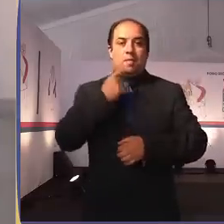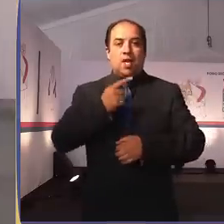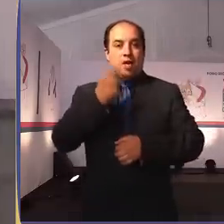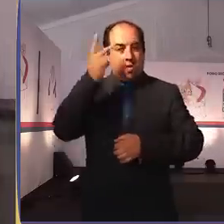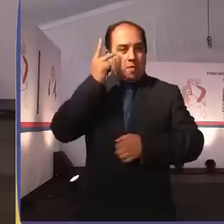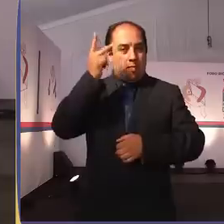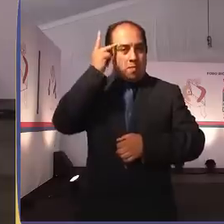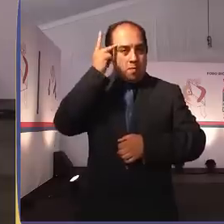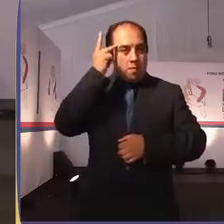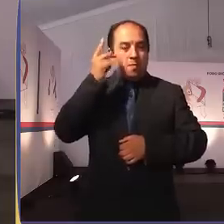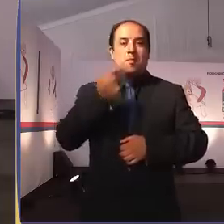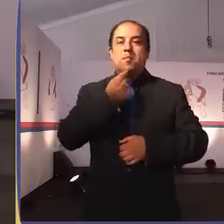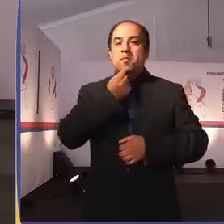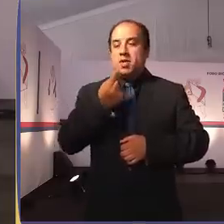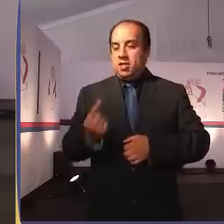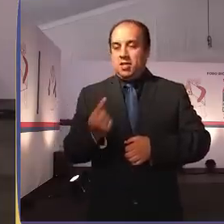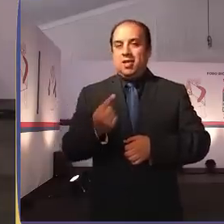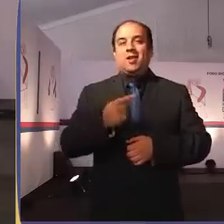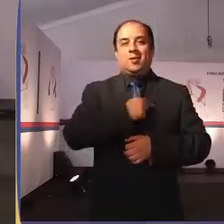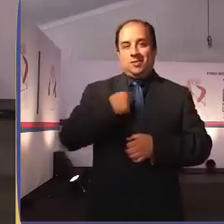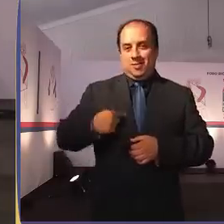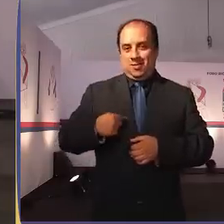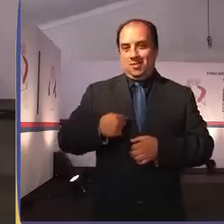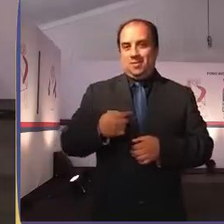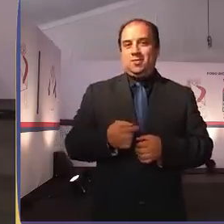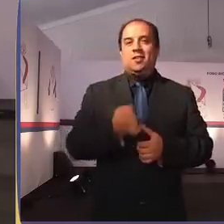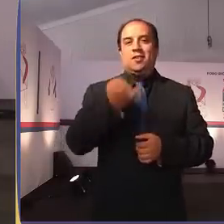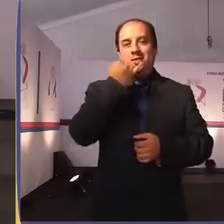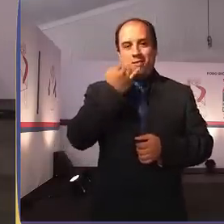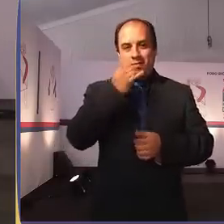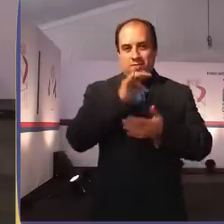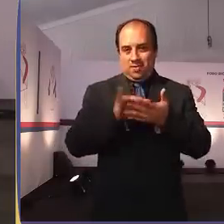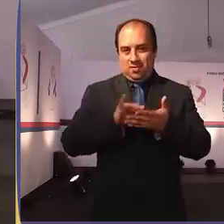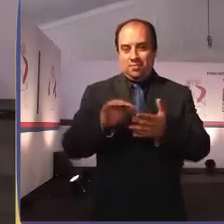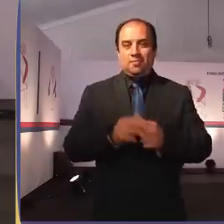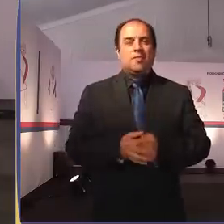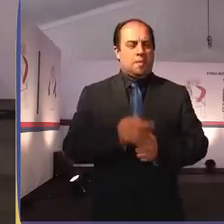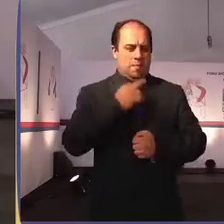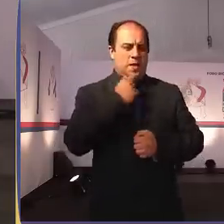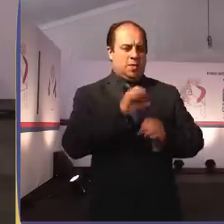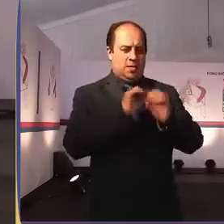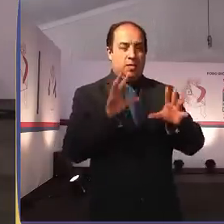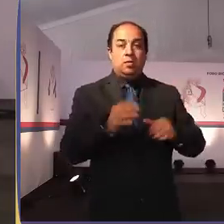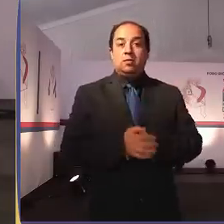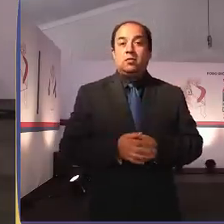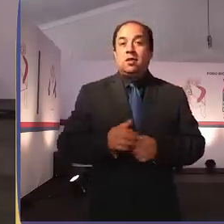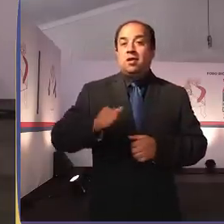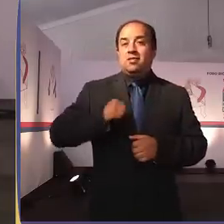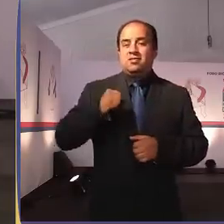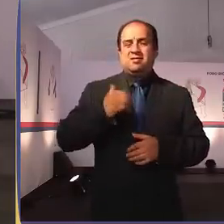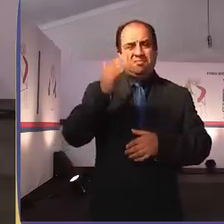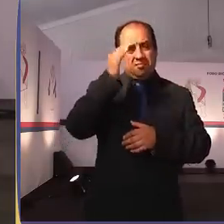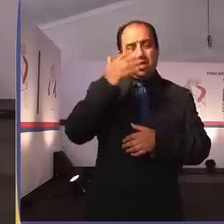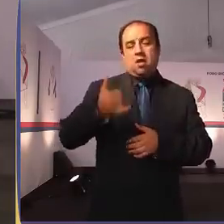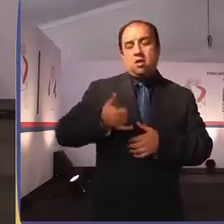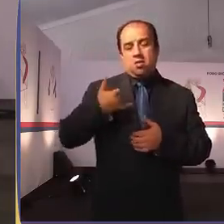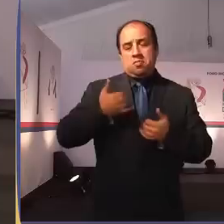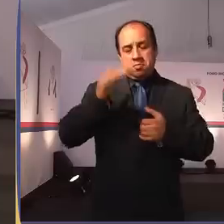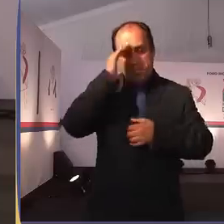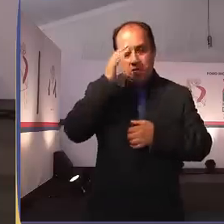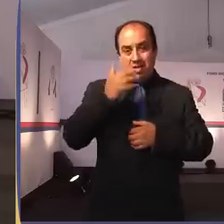chino. Eso. En chino. Eso es más elegante, claro. Más elegante. Y el adolescente dice: leer, qué flojera.